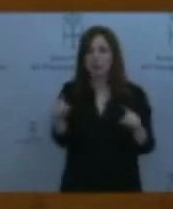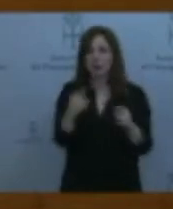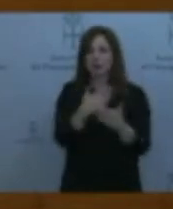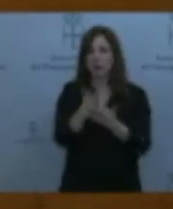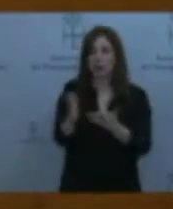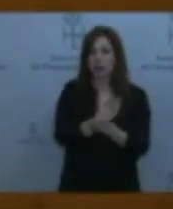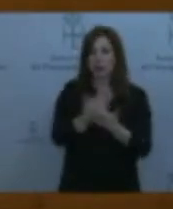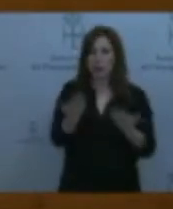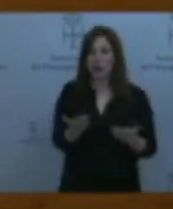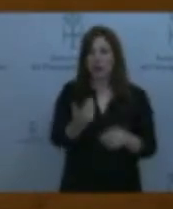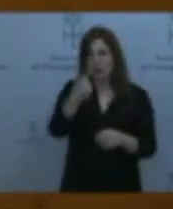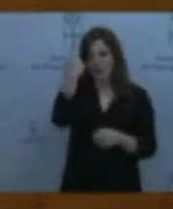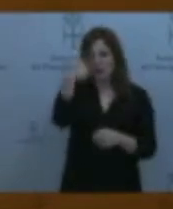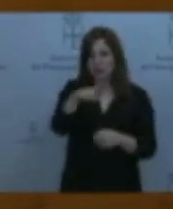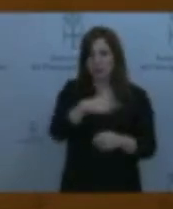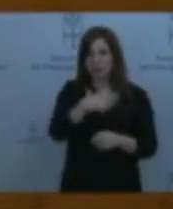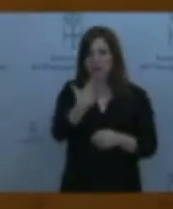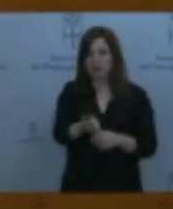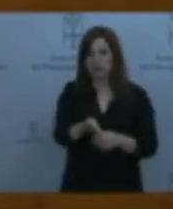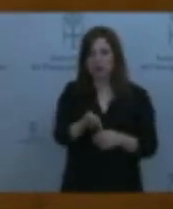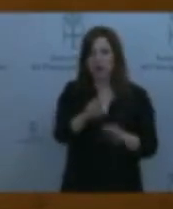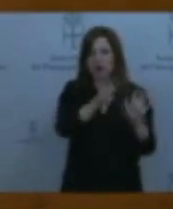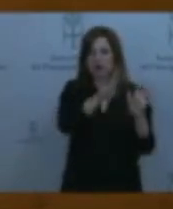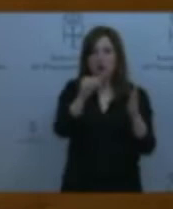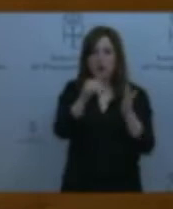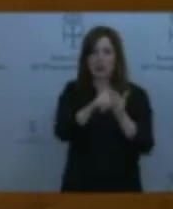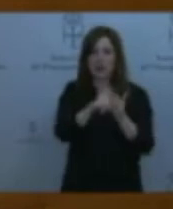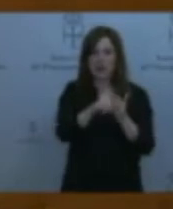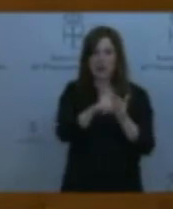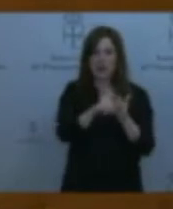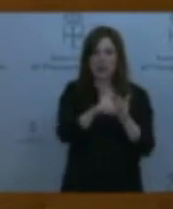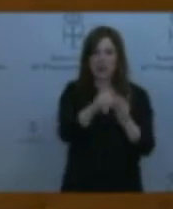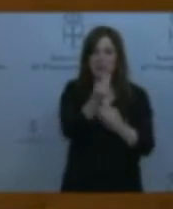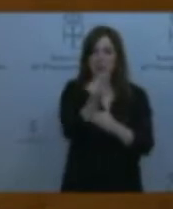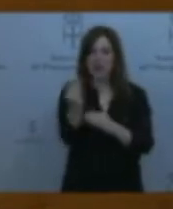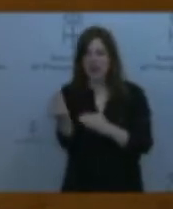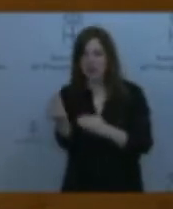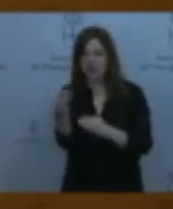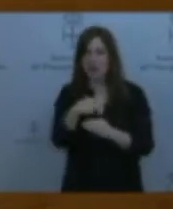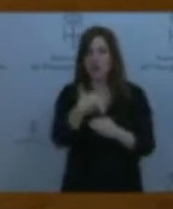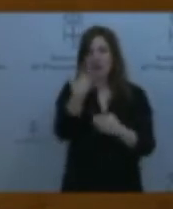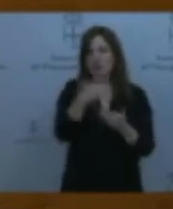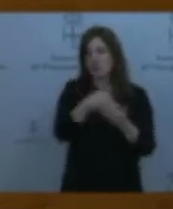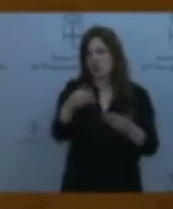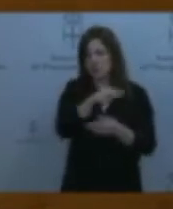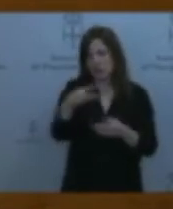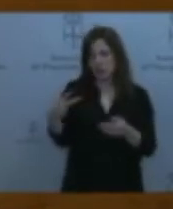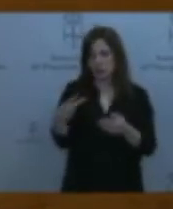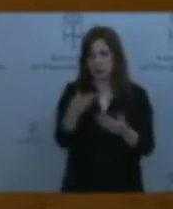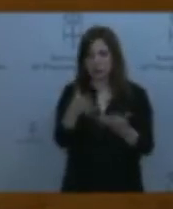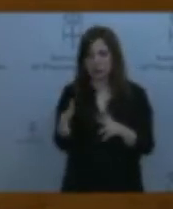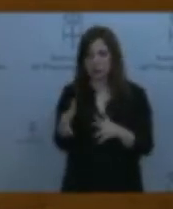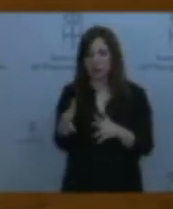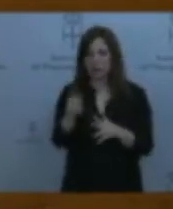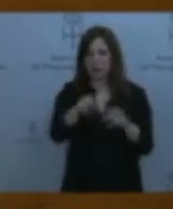¿no? Sabemos que podrían ser entre 3.000 y 8.000 piezas, que la valoración podría alcanzar 5 millones de euros y que fueron compradas en las